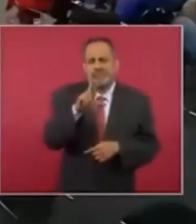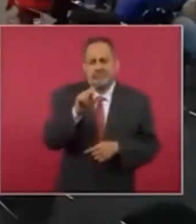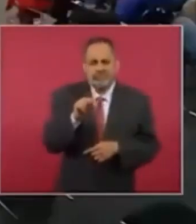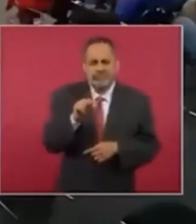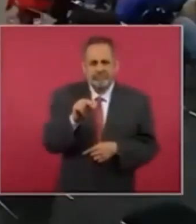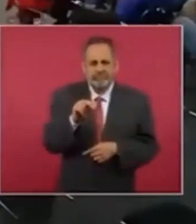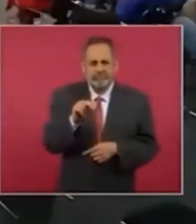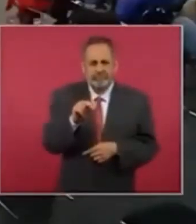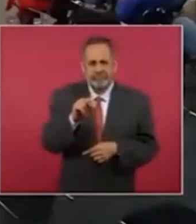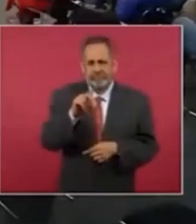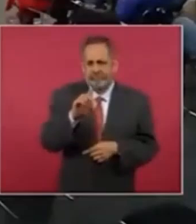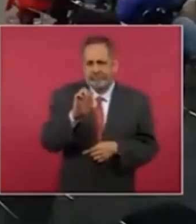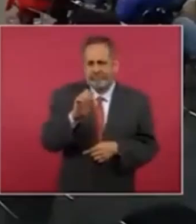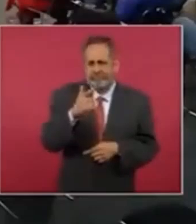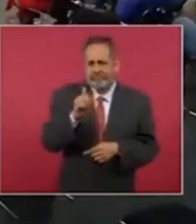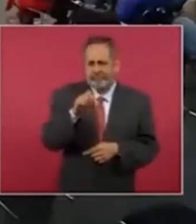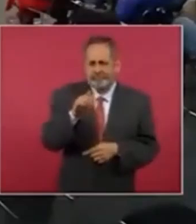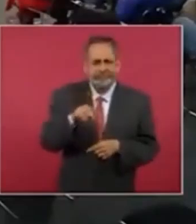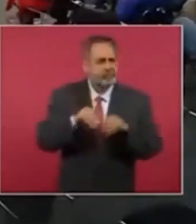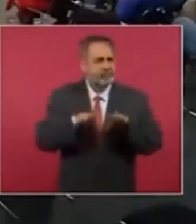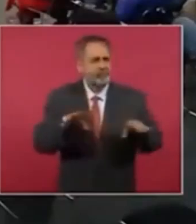Álvaro Delgado,